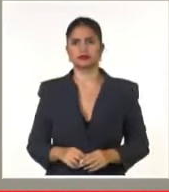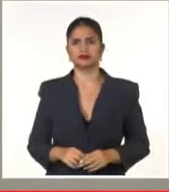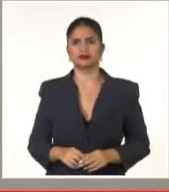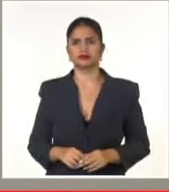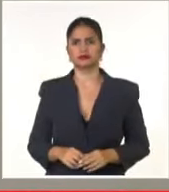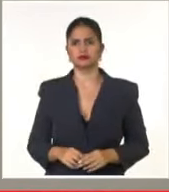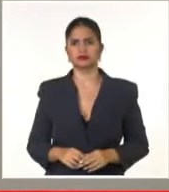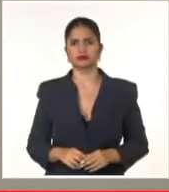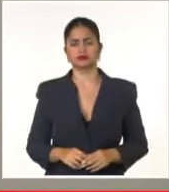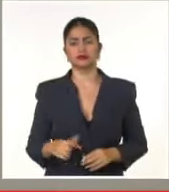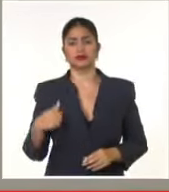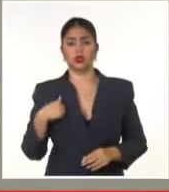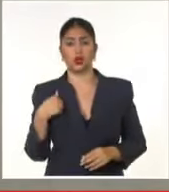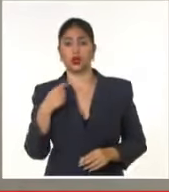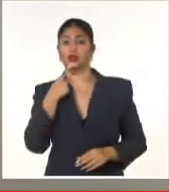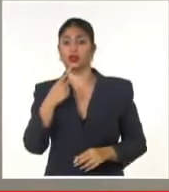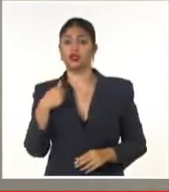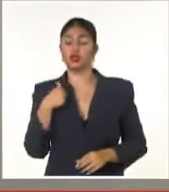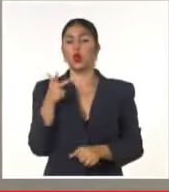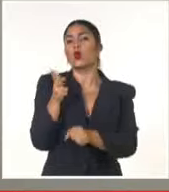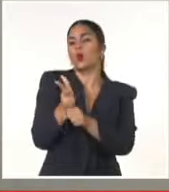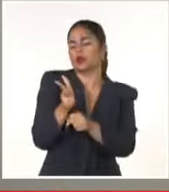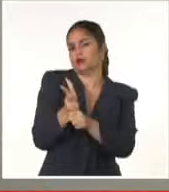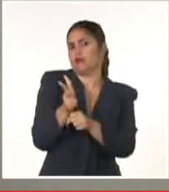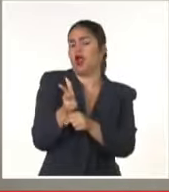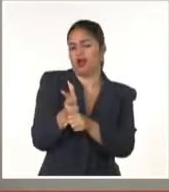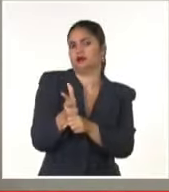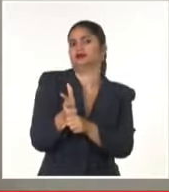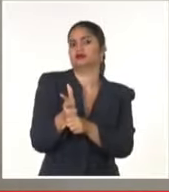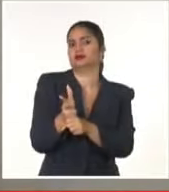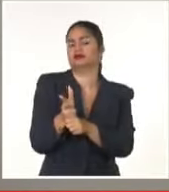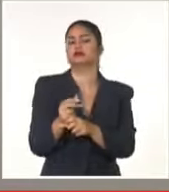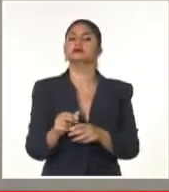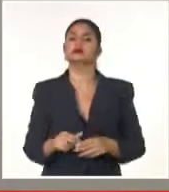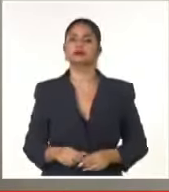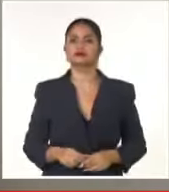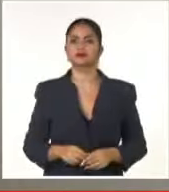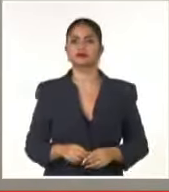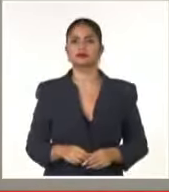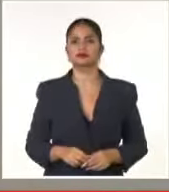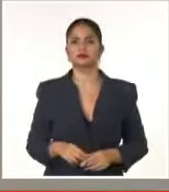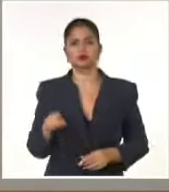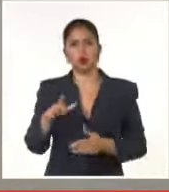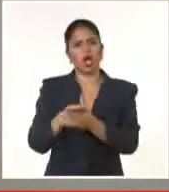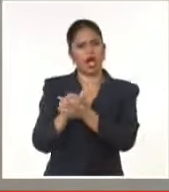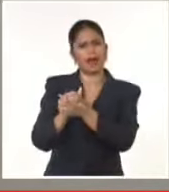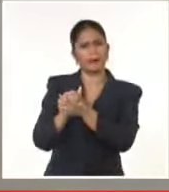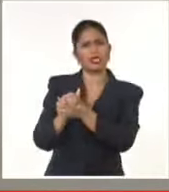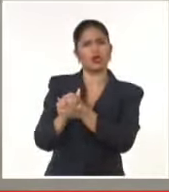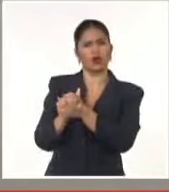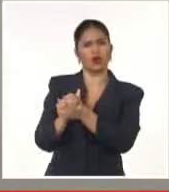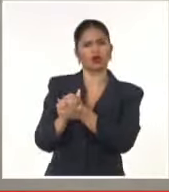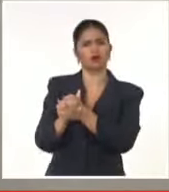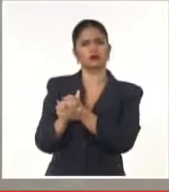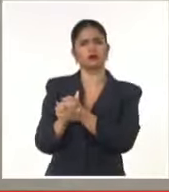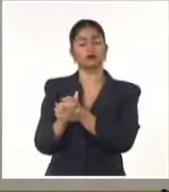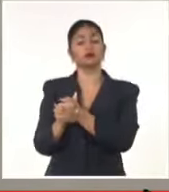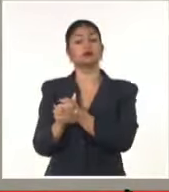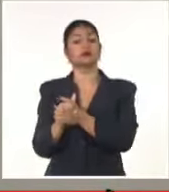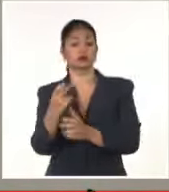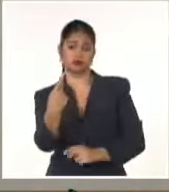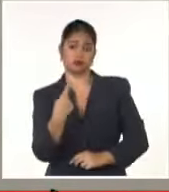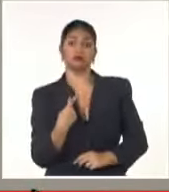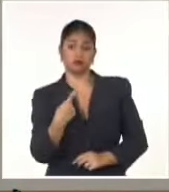de Guatemala. Entonces va a poner Guatemala, pero ya el nombre mío casi no, el nombre mío,